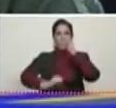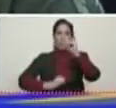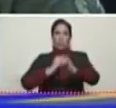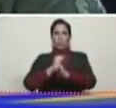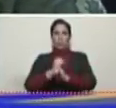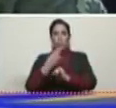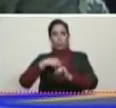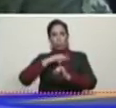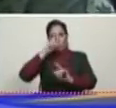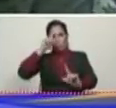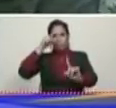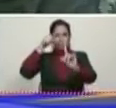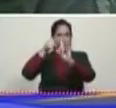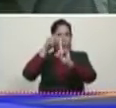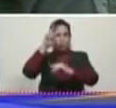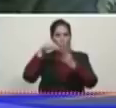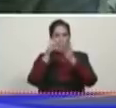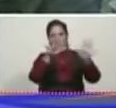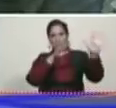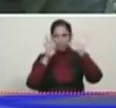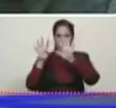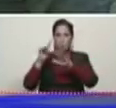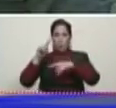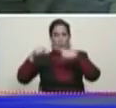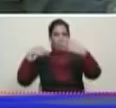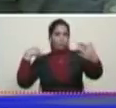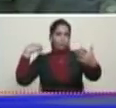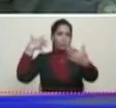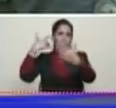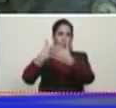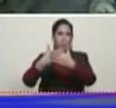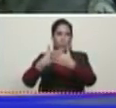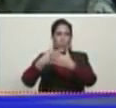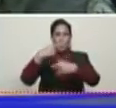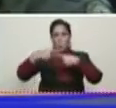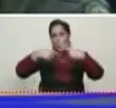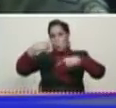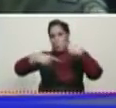seguimos proyectando para el 2019 y para los próximos años en el marco del Plan de la Patria